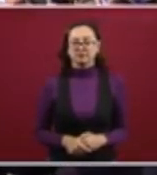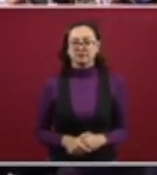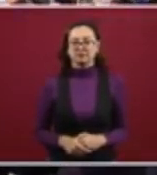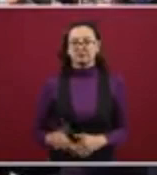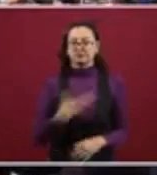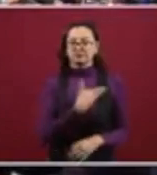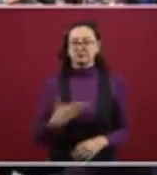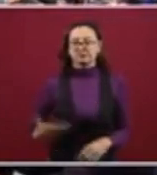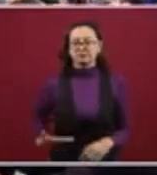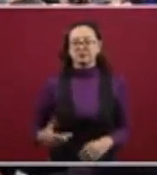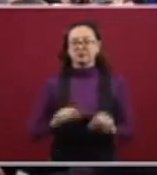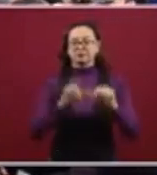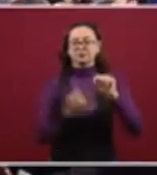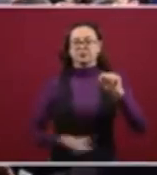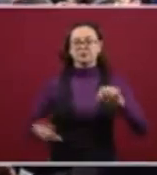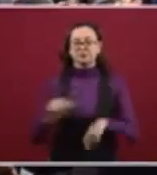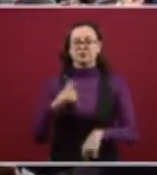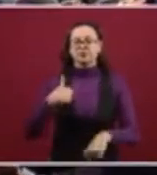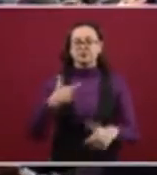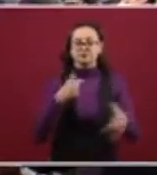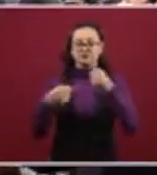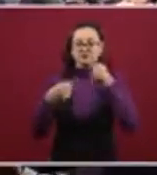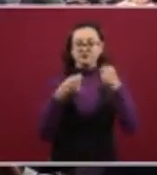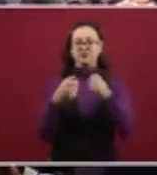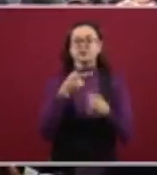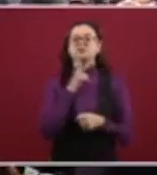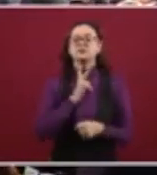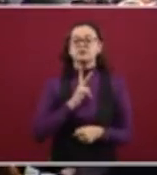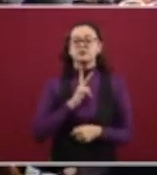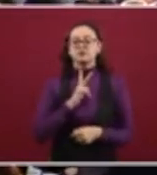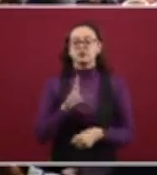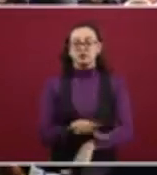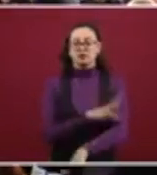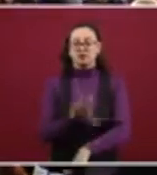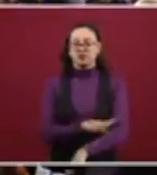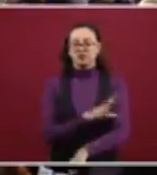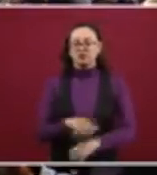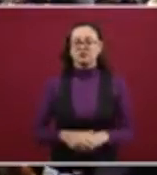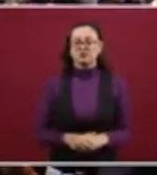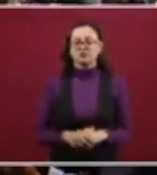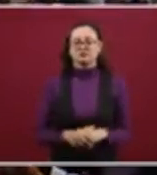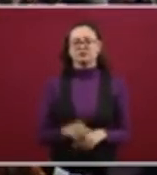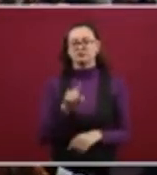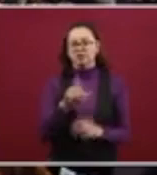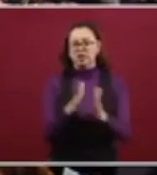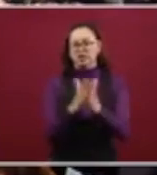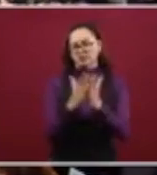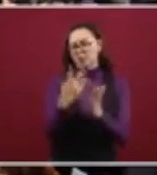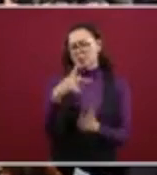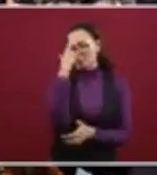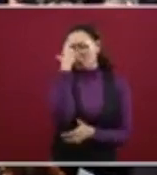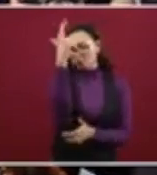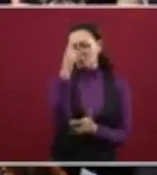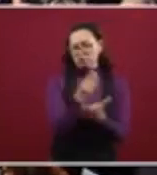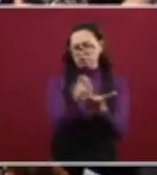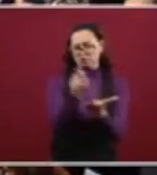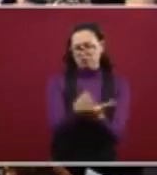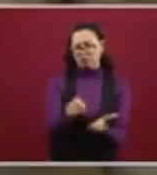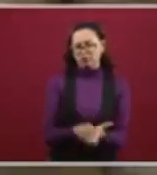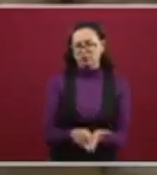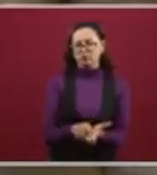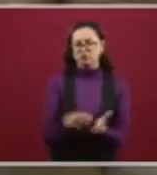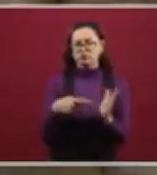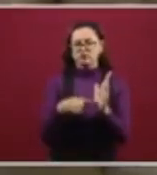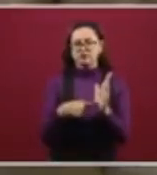Presidente de México, Carlos Pozos, reportero de Petróleo y Energía. Presidente, en este libro de su autoría, la